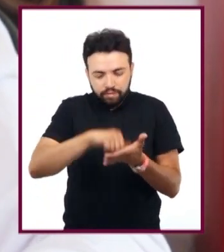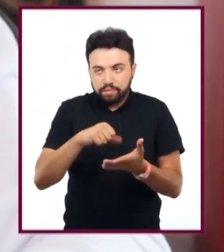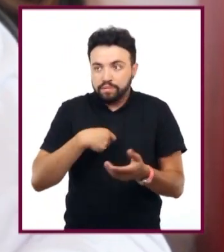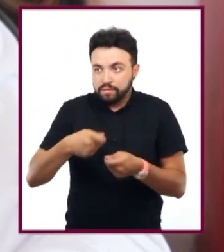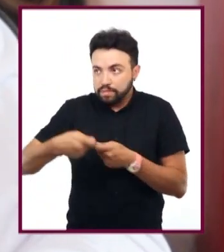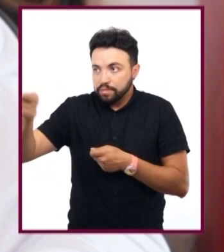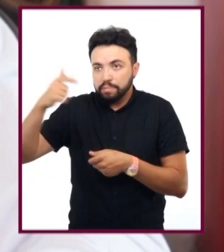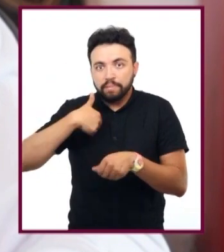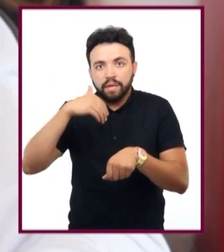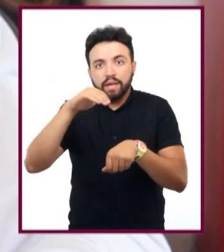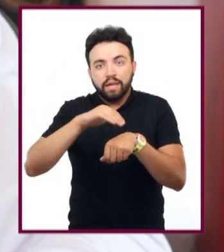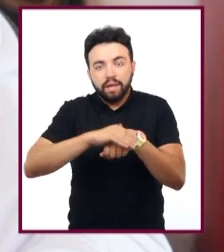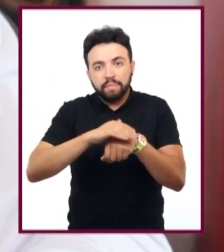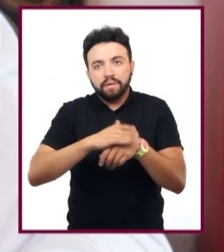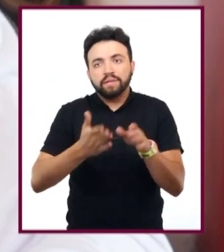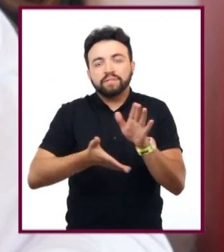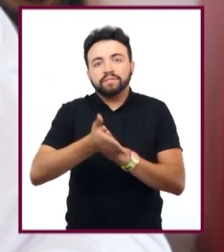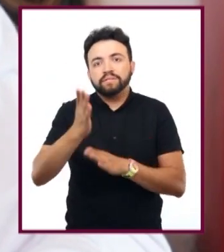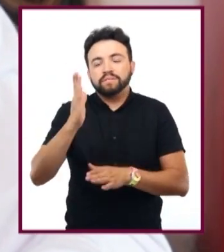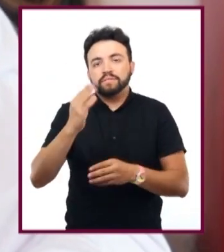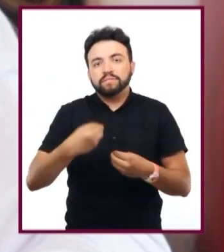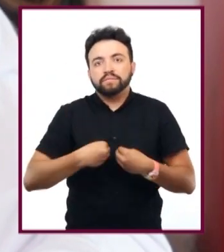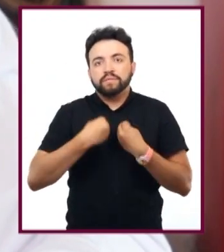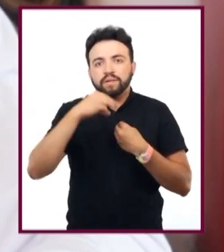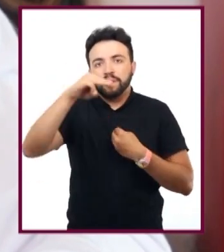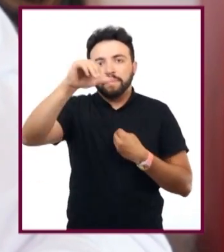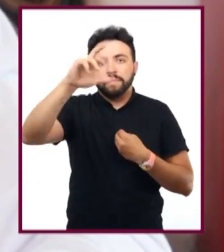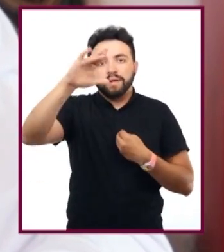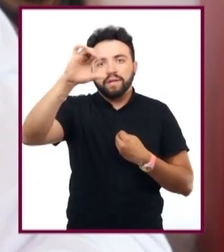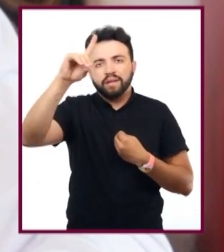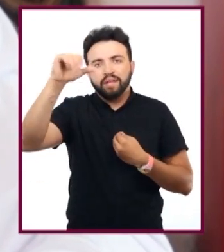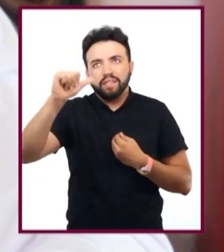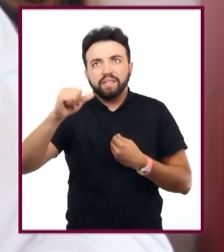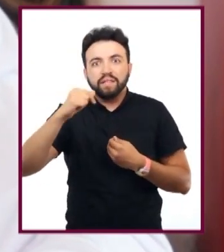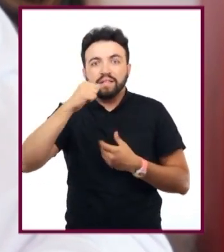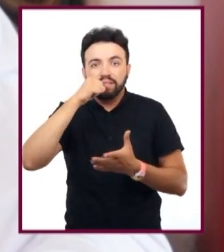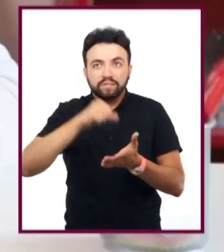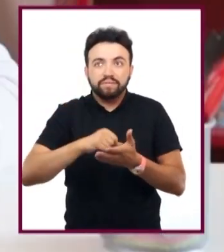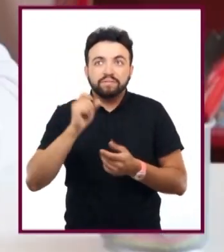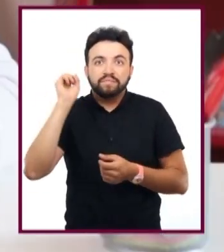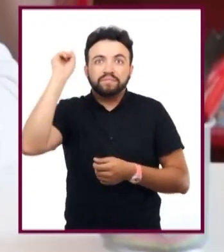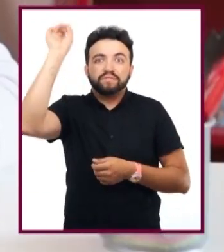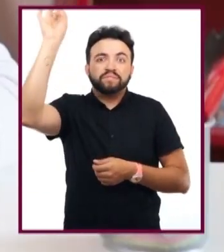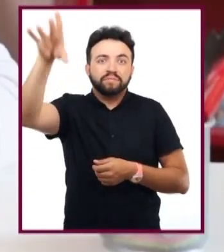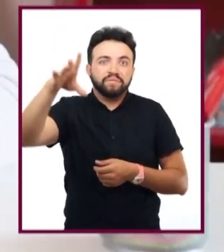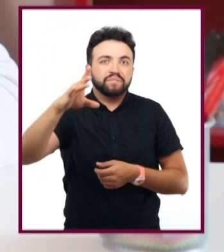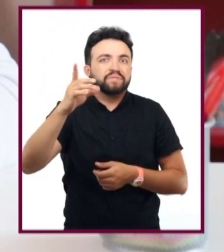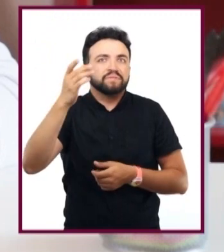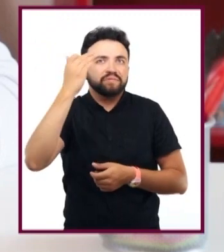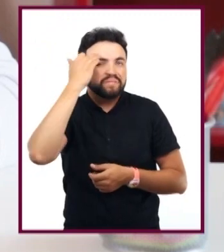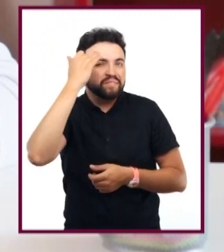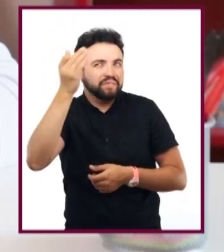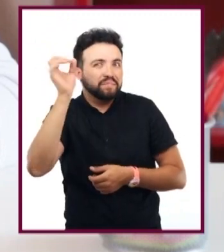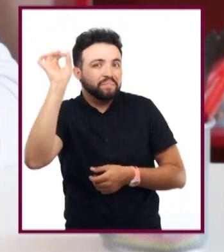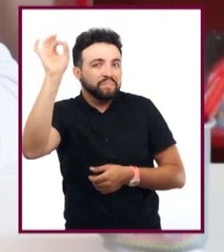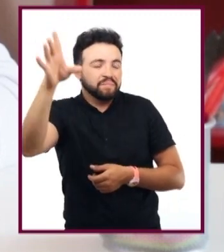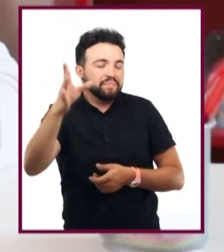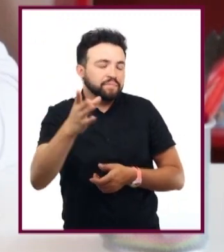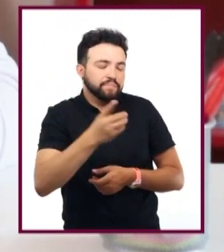en lo que llega una postal que le mandé a mi amiga, la que se fue a vivir a Mérida. ¿Cuánto crees que se tarde en llegar? Ni idea,